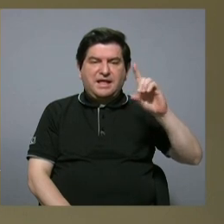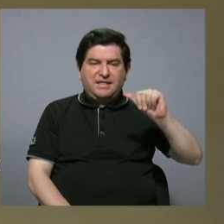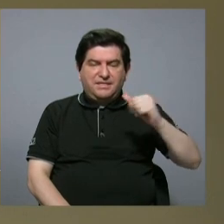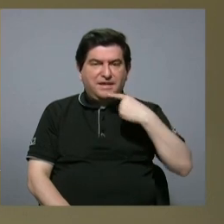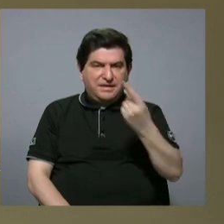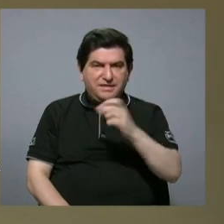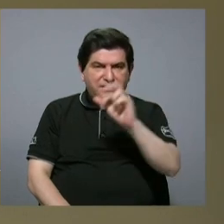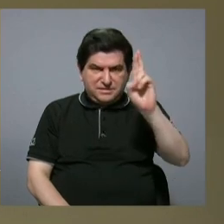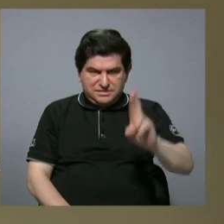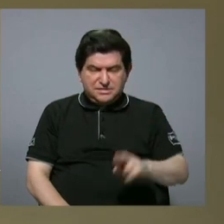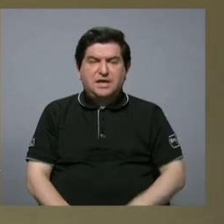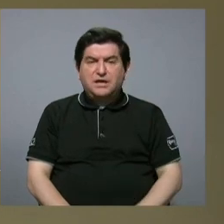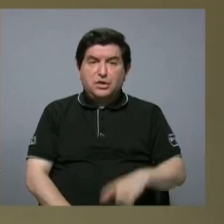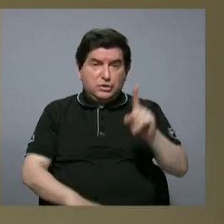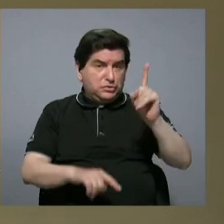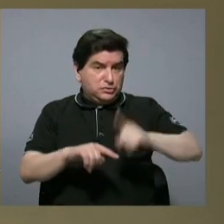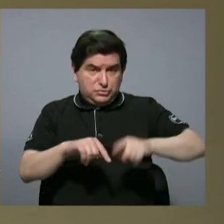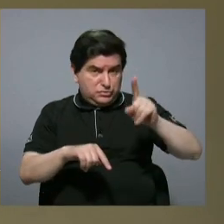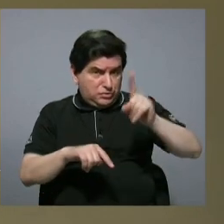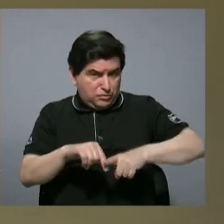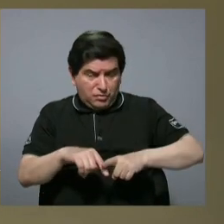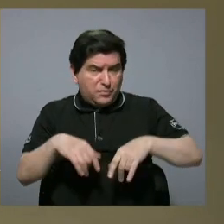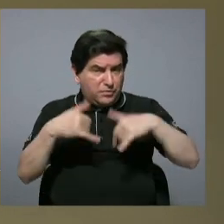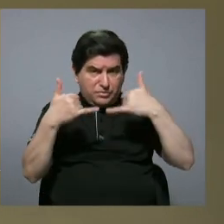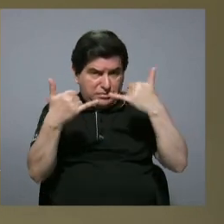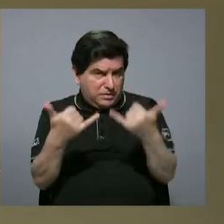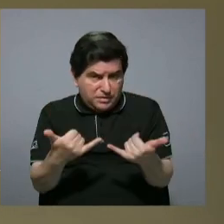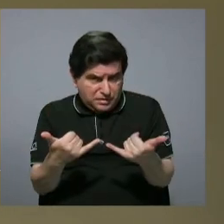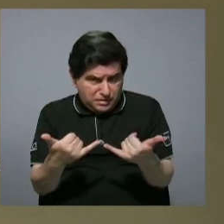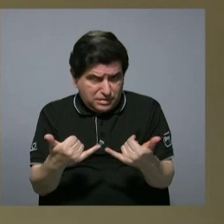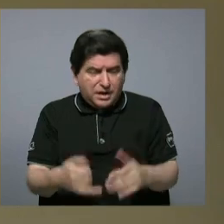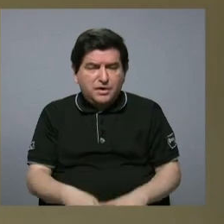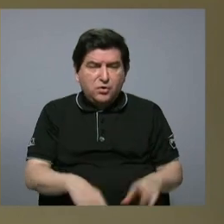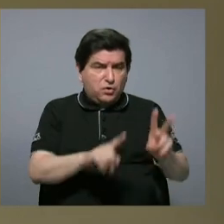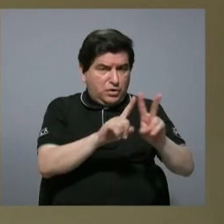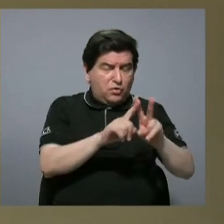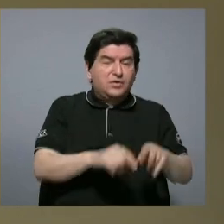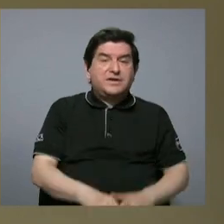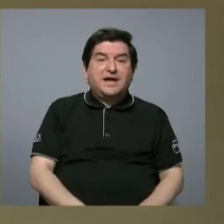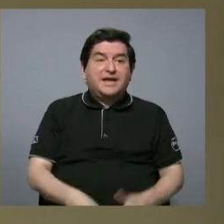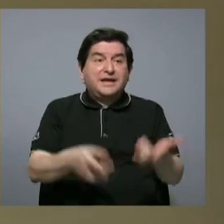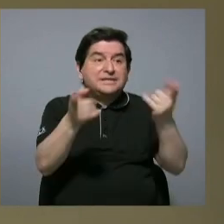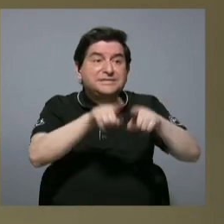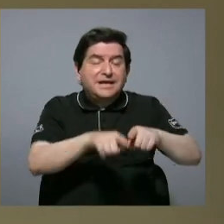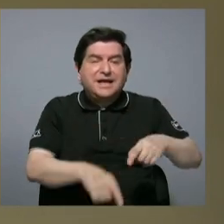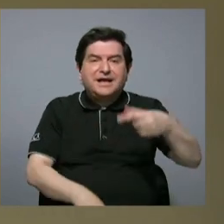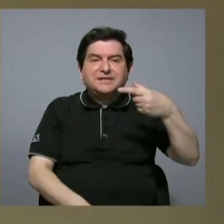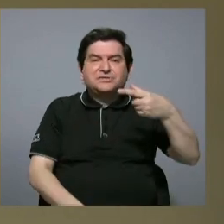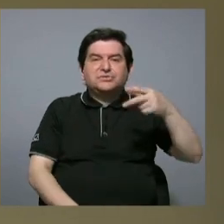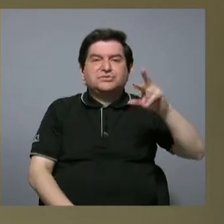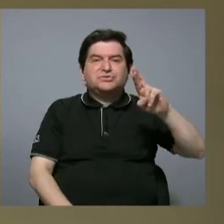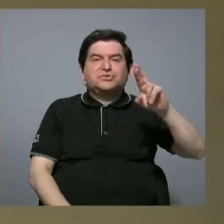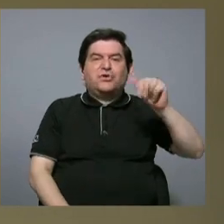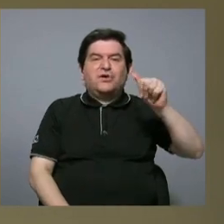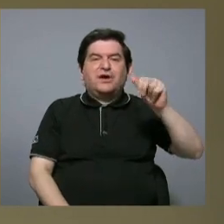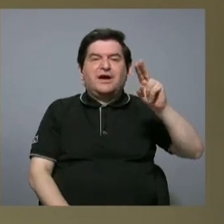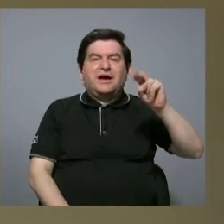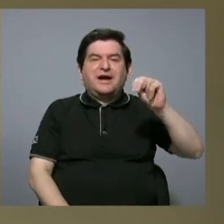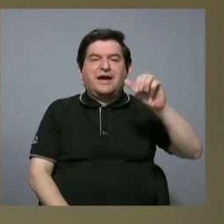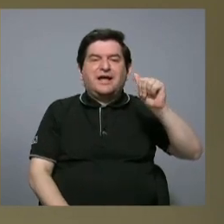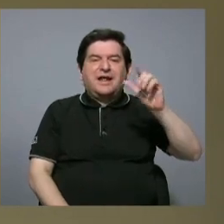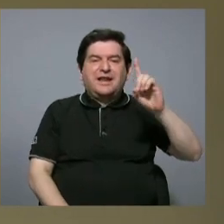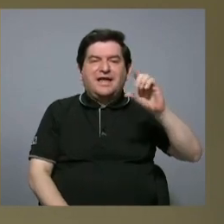si no pueden, ya no Nicoya, sino Granada, comillas, afiliarse a Costa